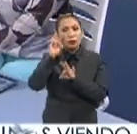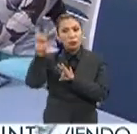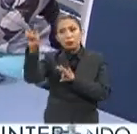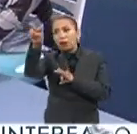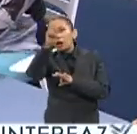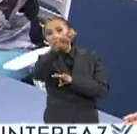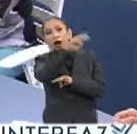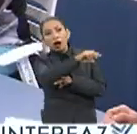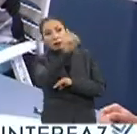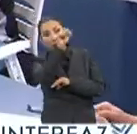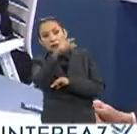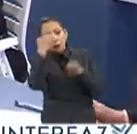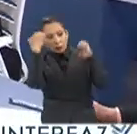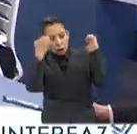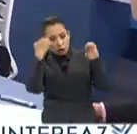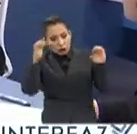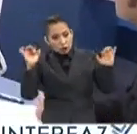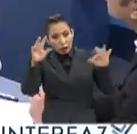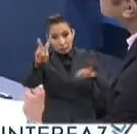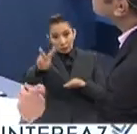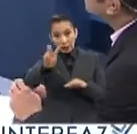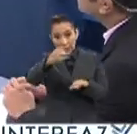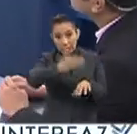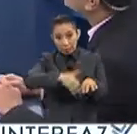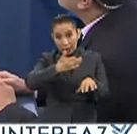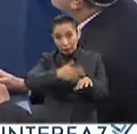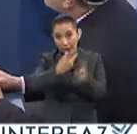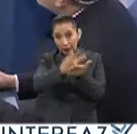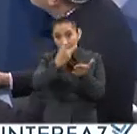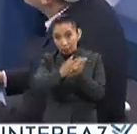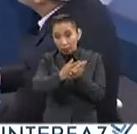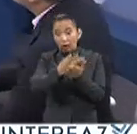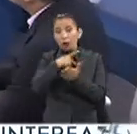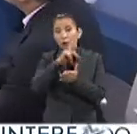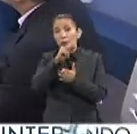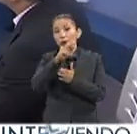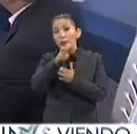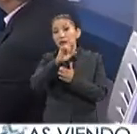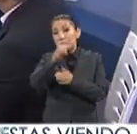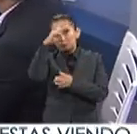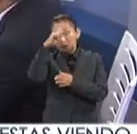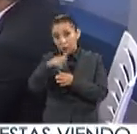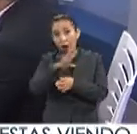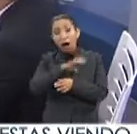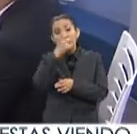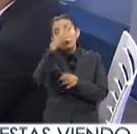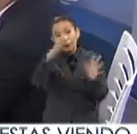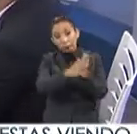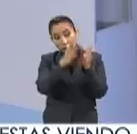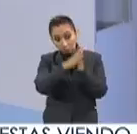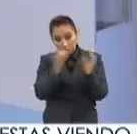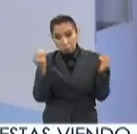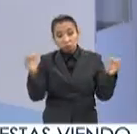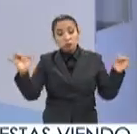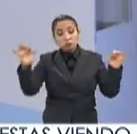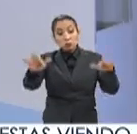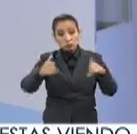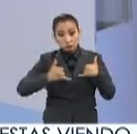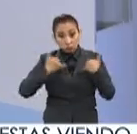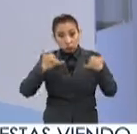vemos en la misma exposición, el viernes en la tarde que tenemos el Premio de Promesas México. Ya hay una participación muy importante